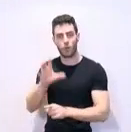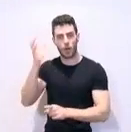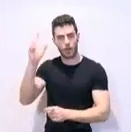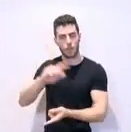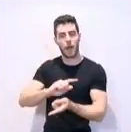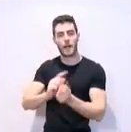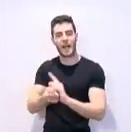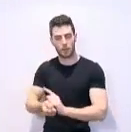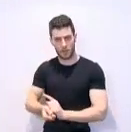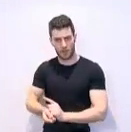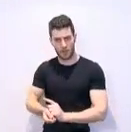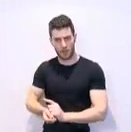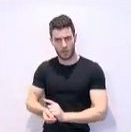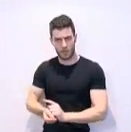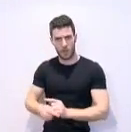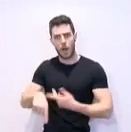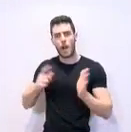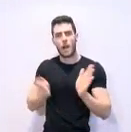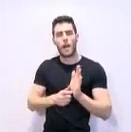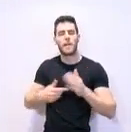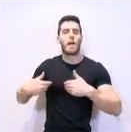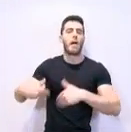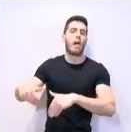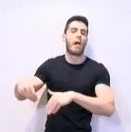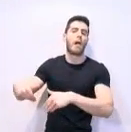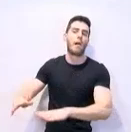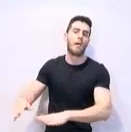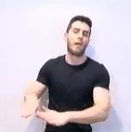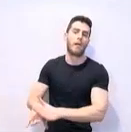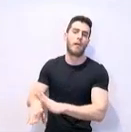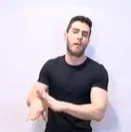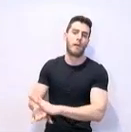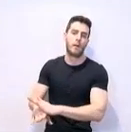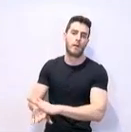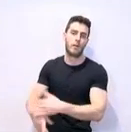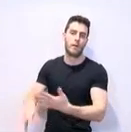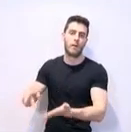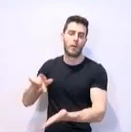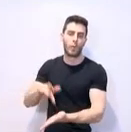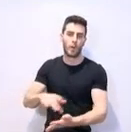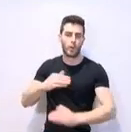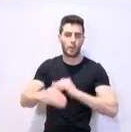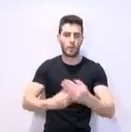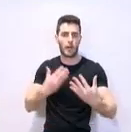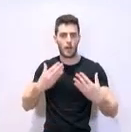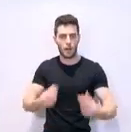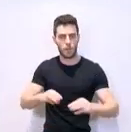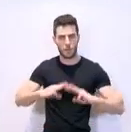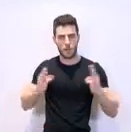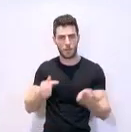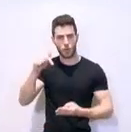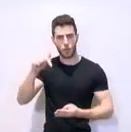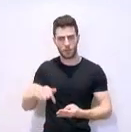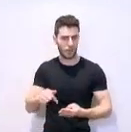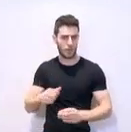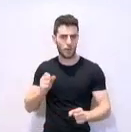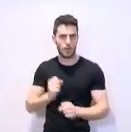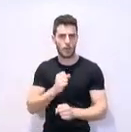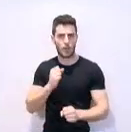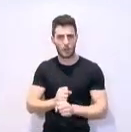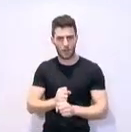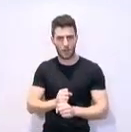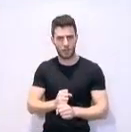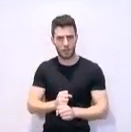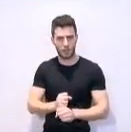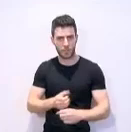climático, no dejar leyes aparcadas en un cajón después de que se hayan tramitado en este Parlamento. Trabajar en la reducción de trabas